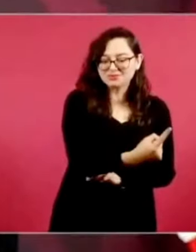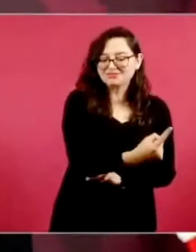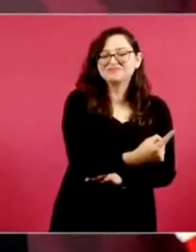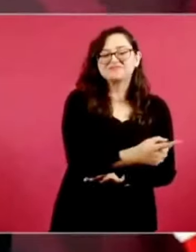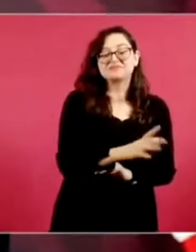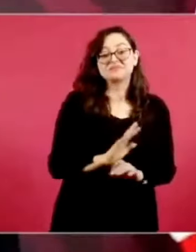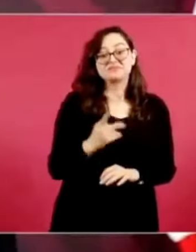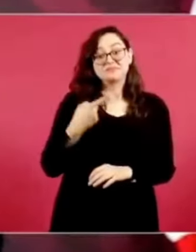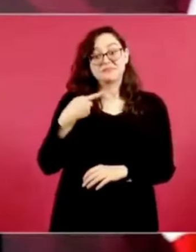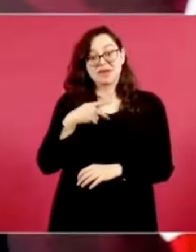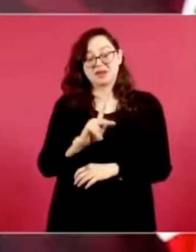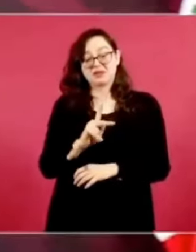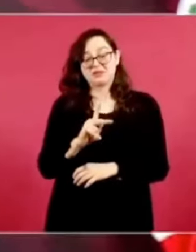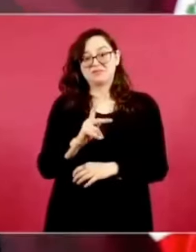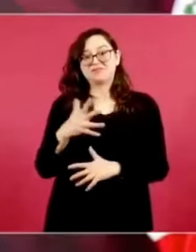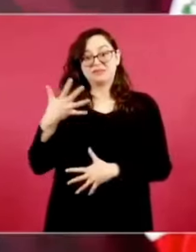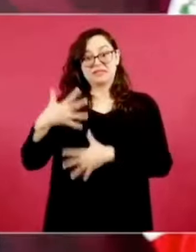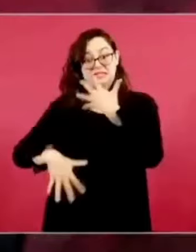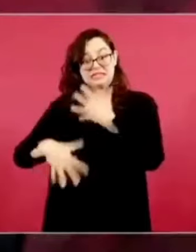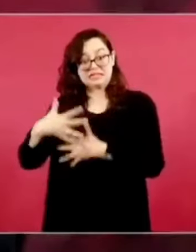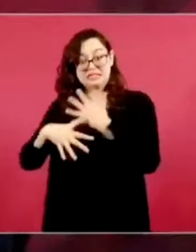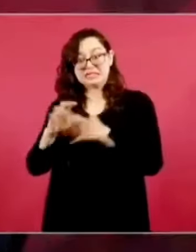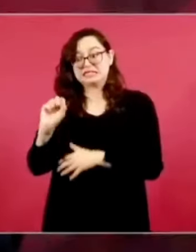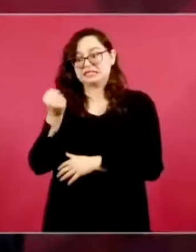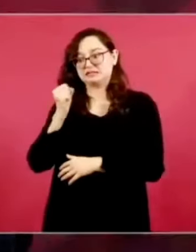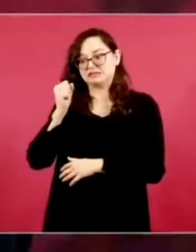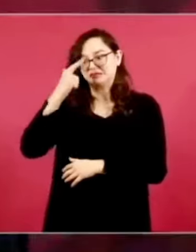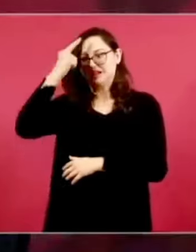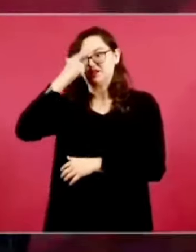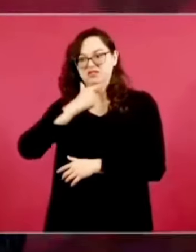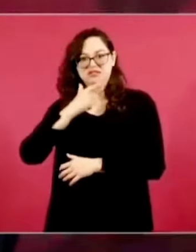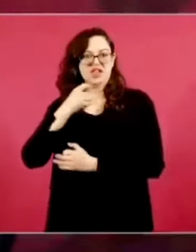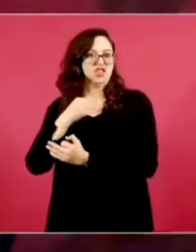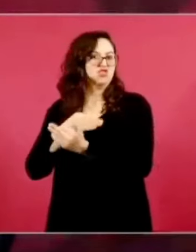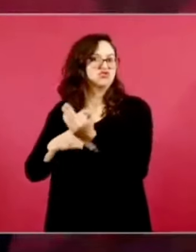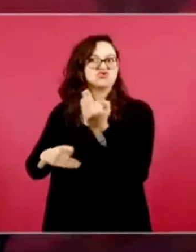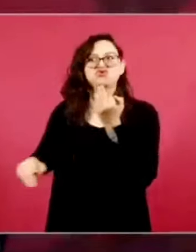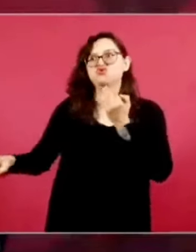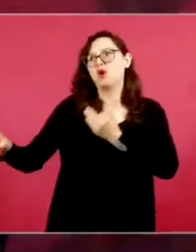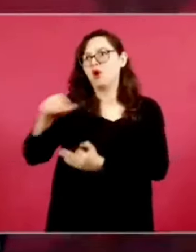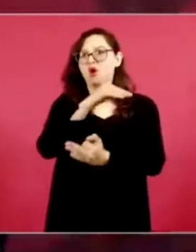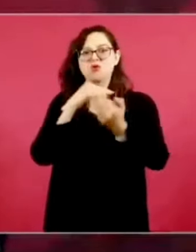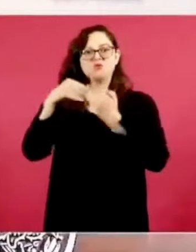de septiembre, por la noche, todos,